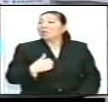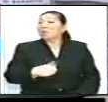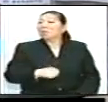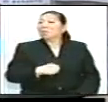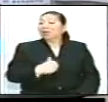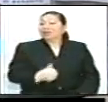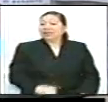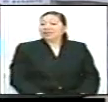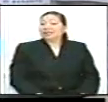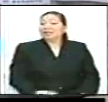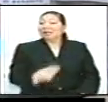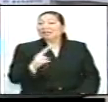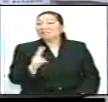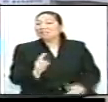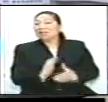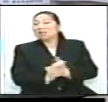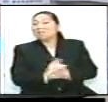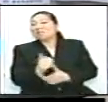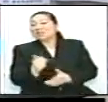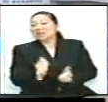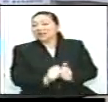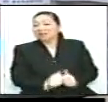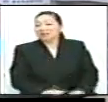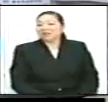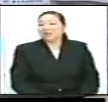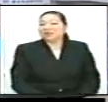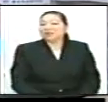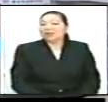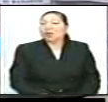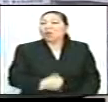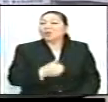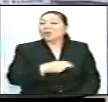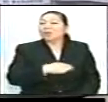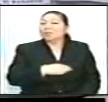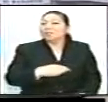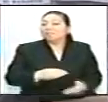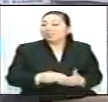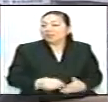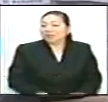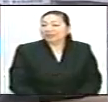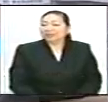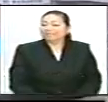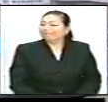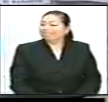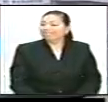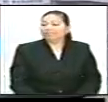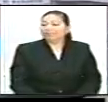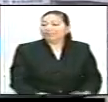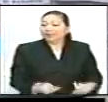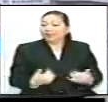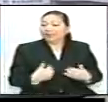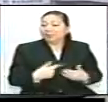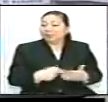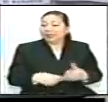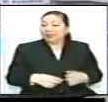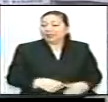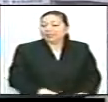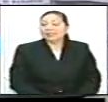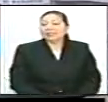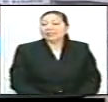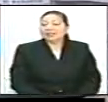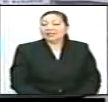gente, como lo vi a mi amigo o a mi amiguita, hagamos un ministerio para la amiga o para el amigo. Eso es lo que tenemos que hacer, señor